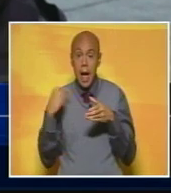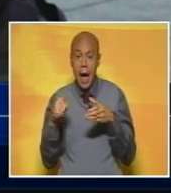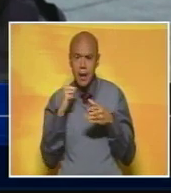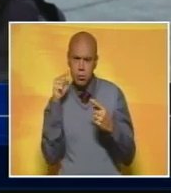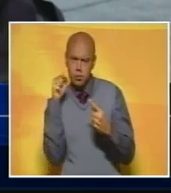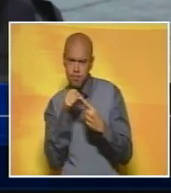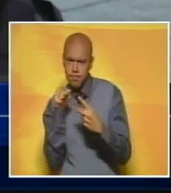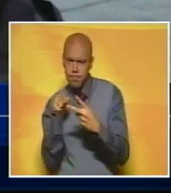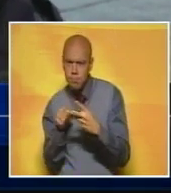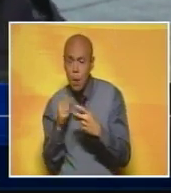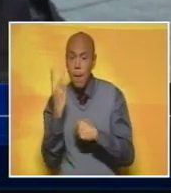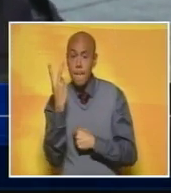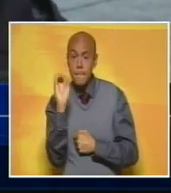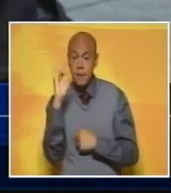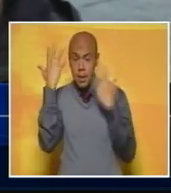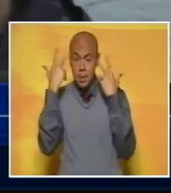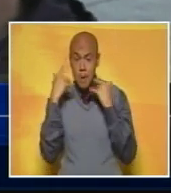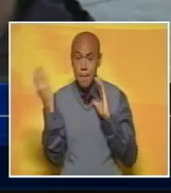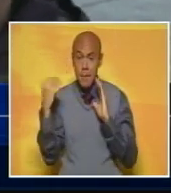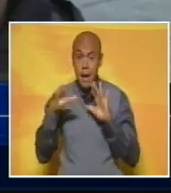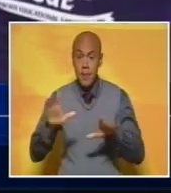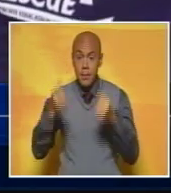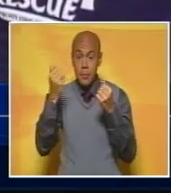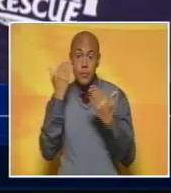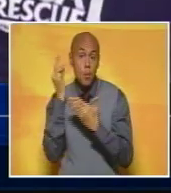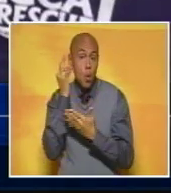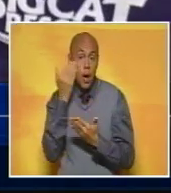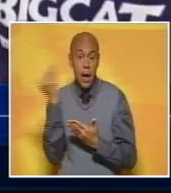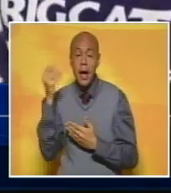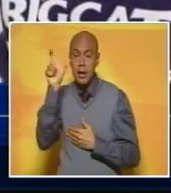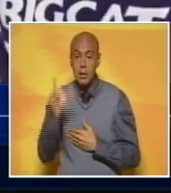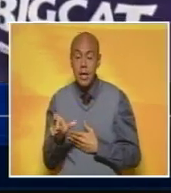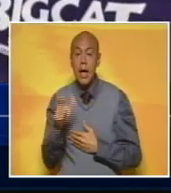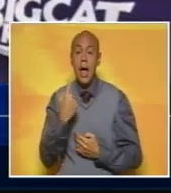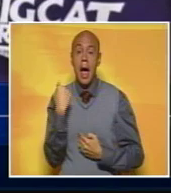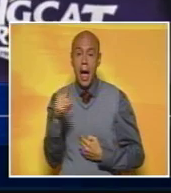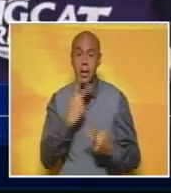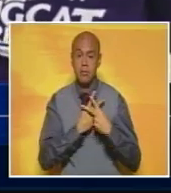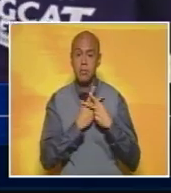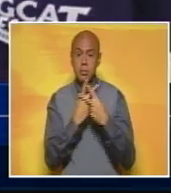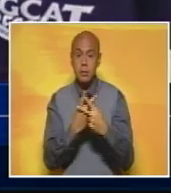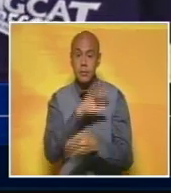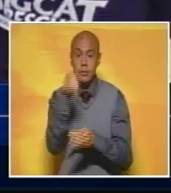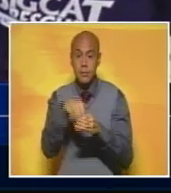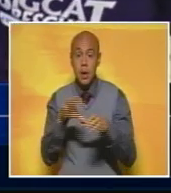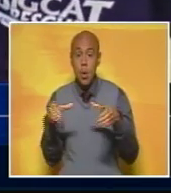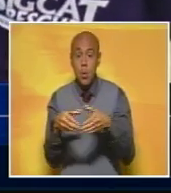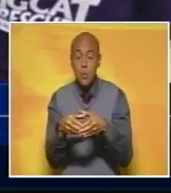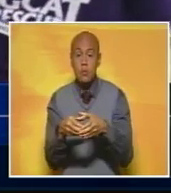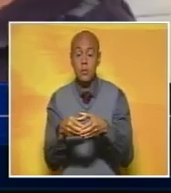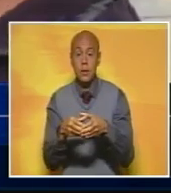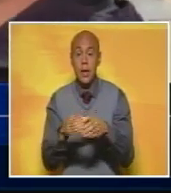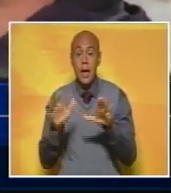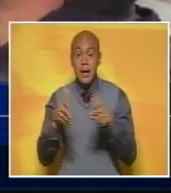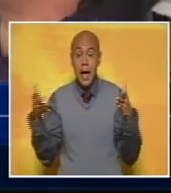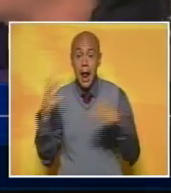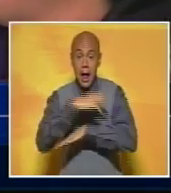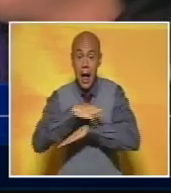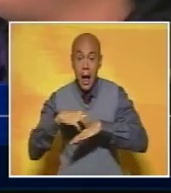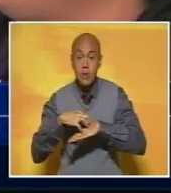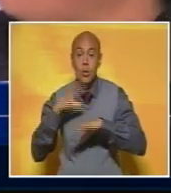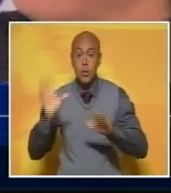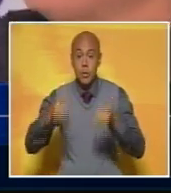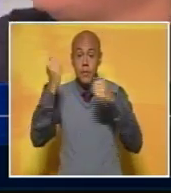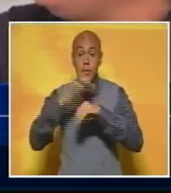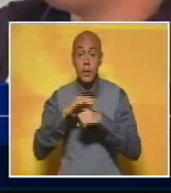de 20 animales. Angie Gabor es voluntaria de la organización Big Cat Rescue. Estuvo muy emocionada durante la llegada